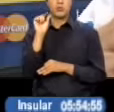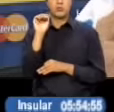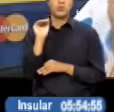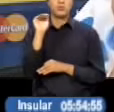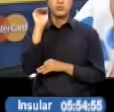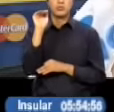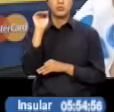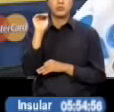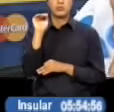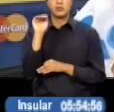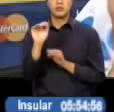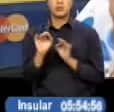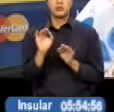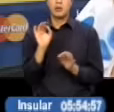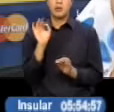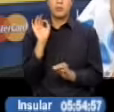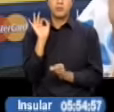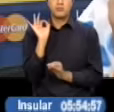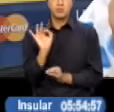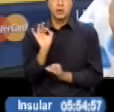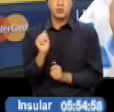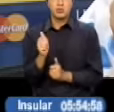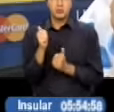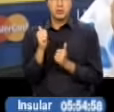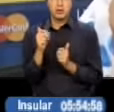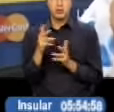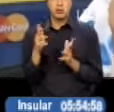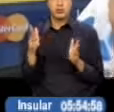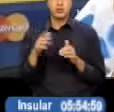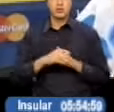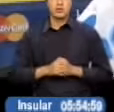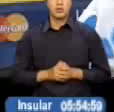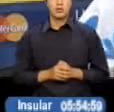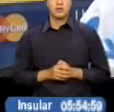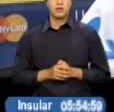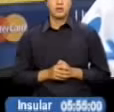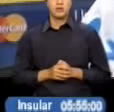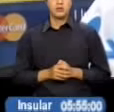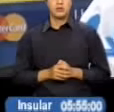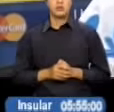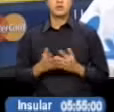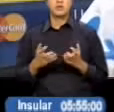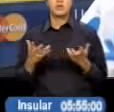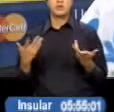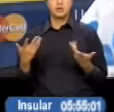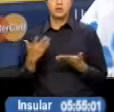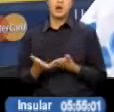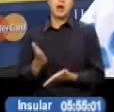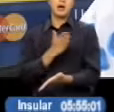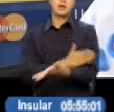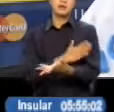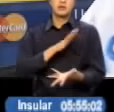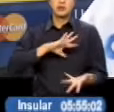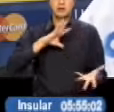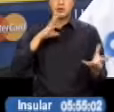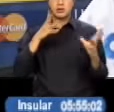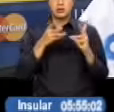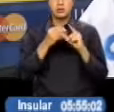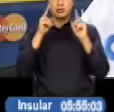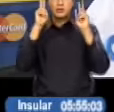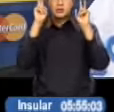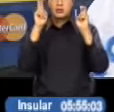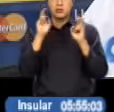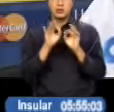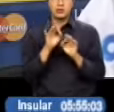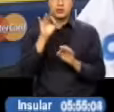no es significativa pierda si busca la adaptación de la zona del estado